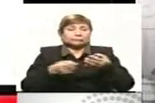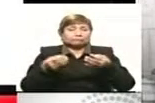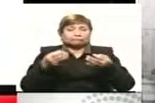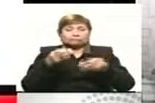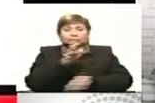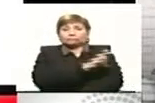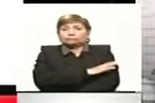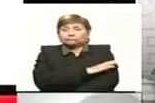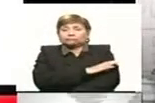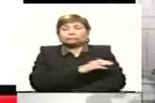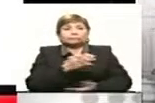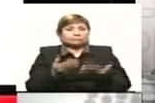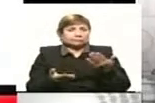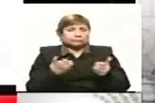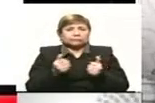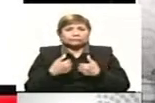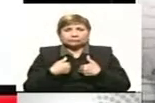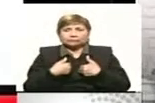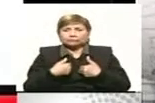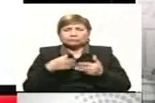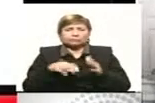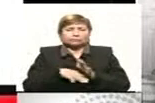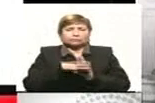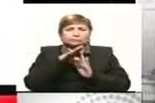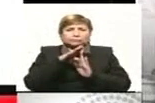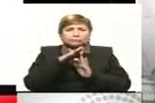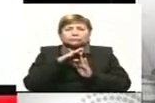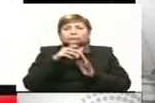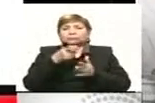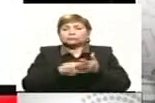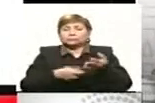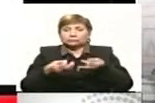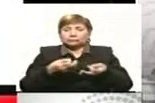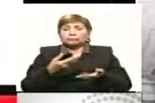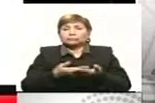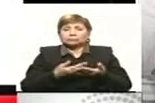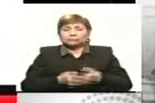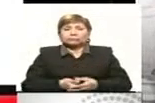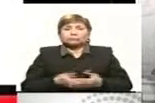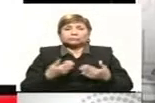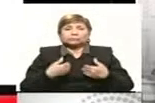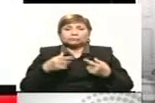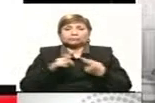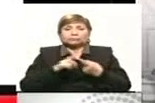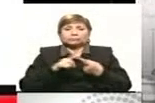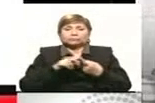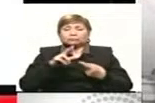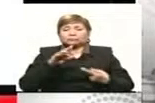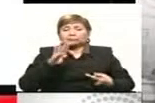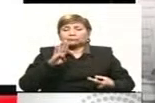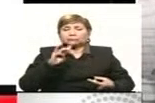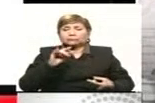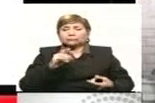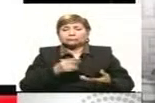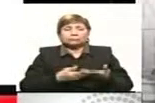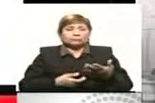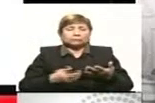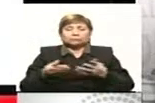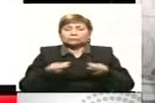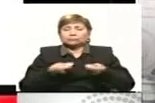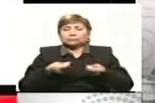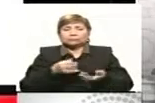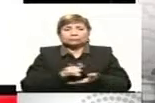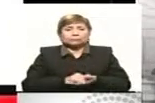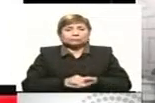Bueno, hoy felizmente hay mucho mayores posibilidades de intercambiar información tributaria con otros países, pero eso lógicamente requiere